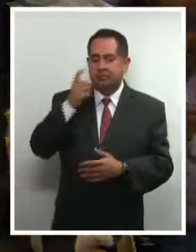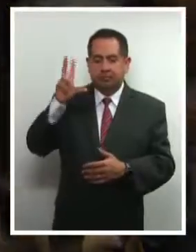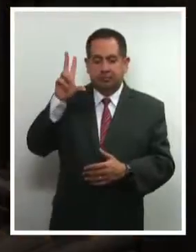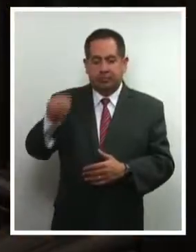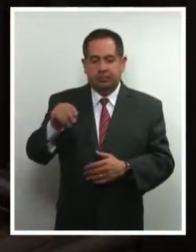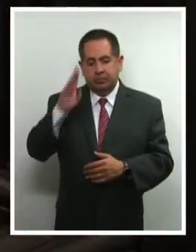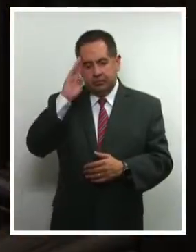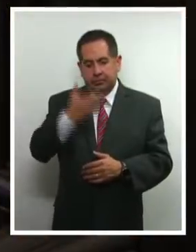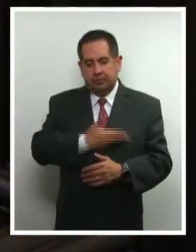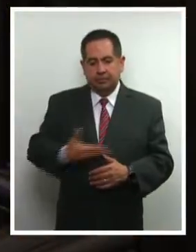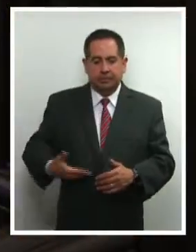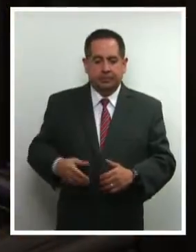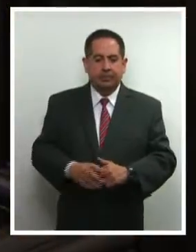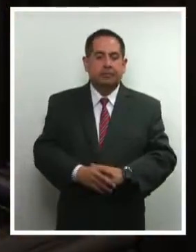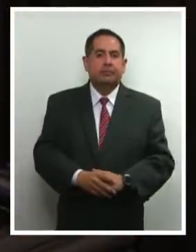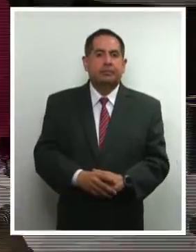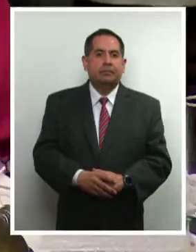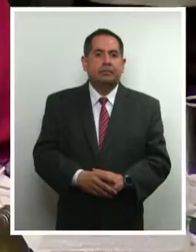negativa, señora presidenta.